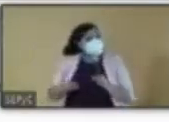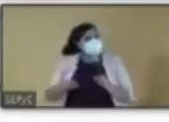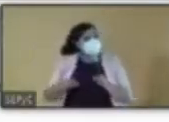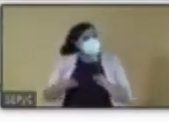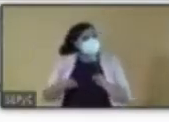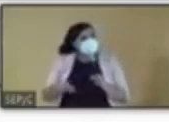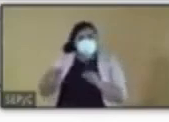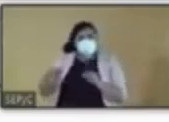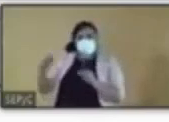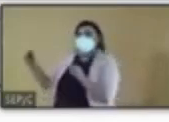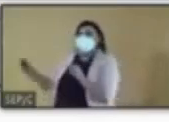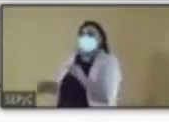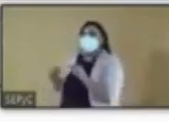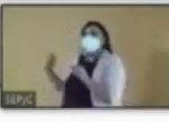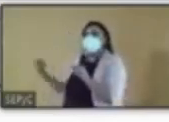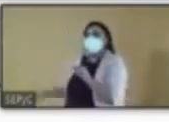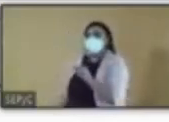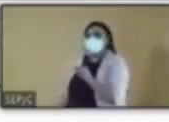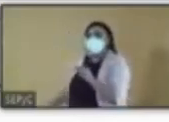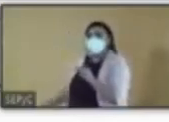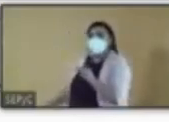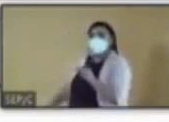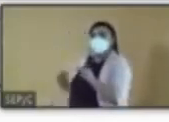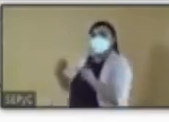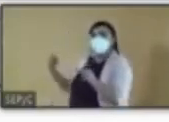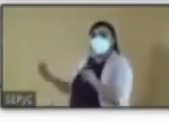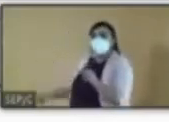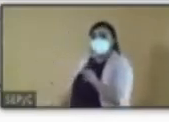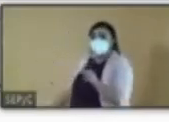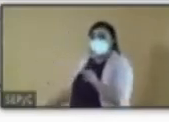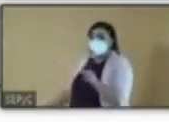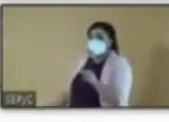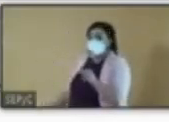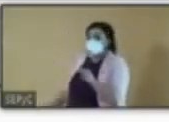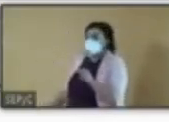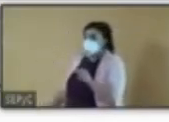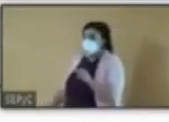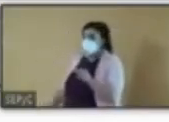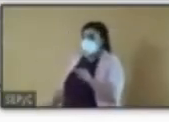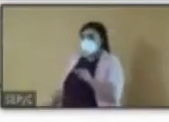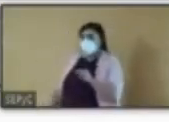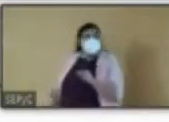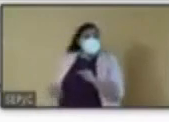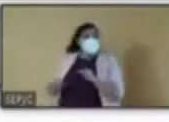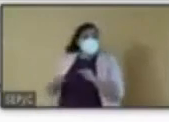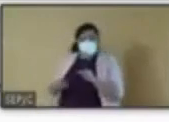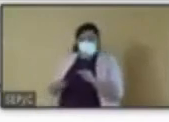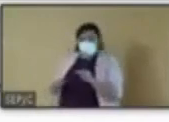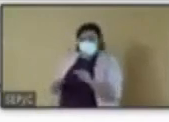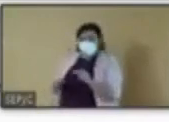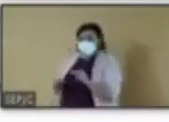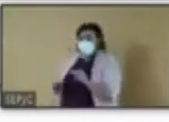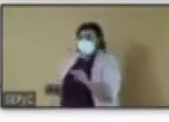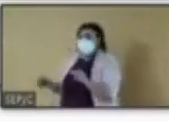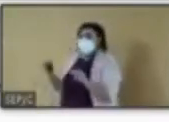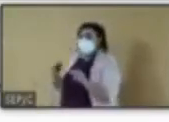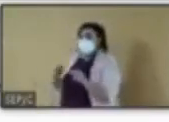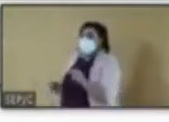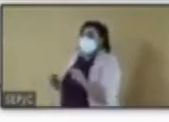que descargaríamos y haríamos llegar de nueva cuenta al órgano interno de control o a la Secretaría de Transparencia. Con esto